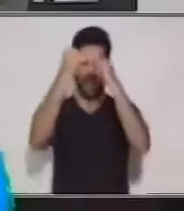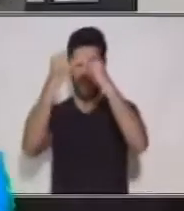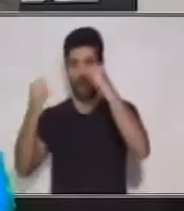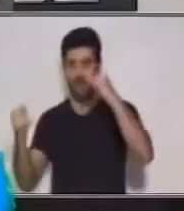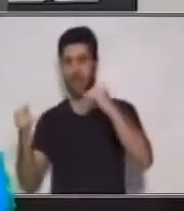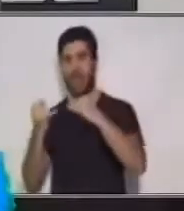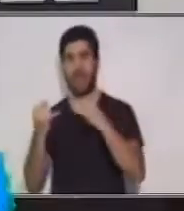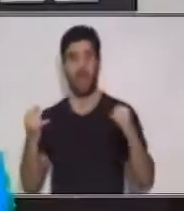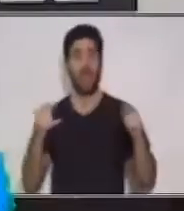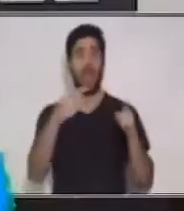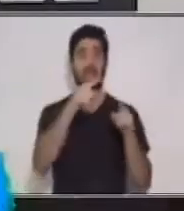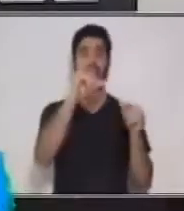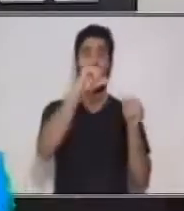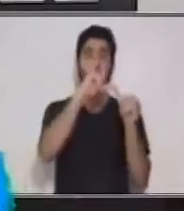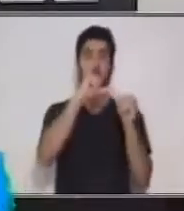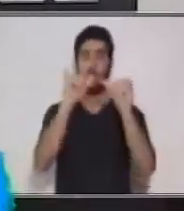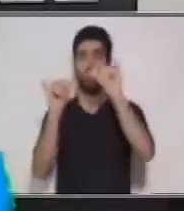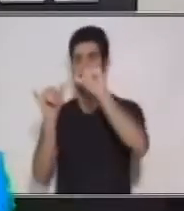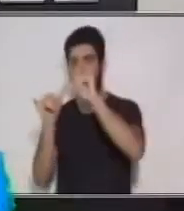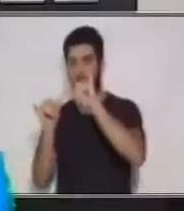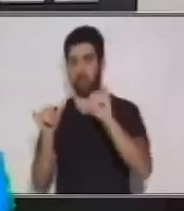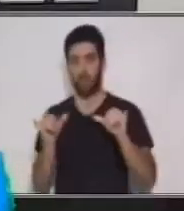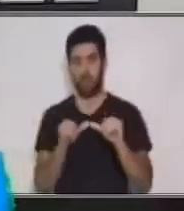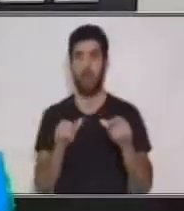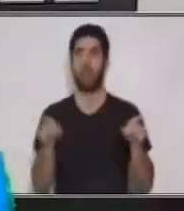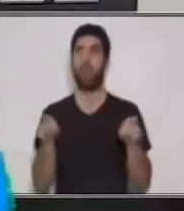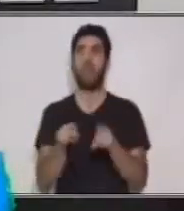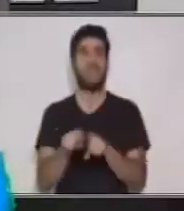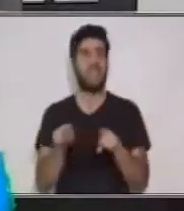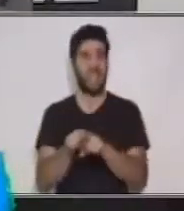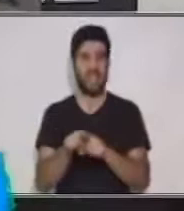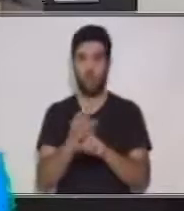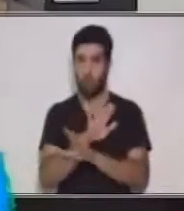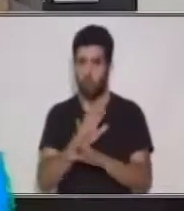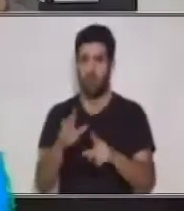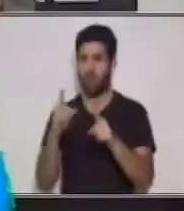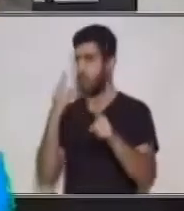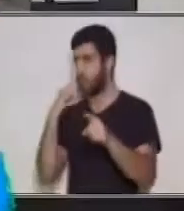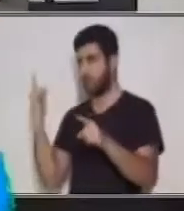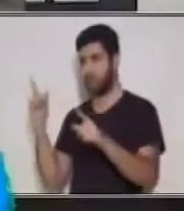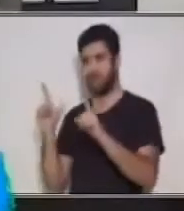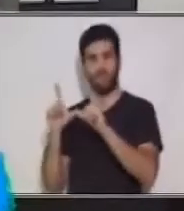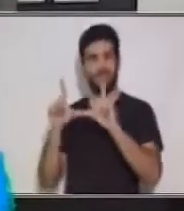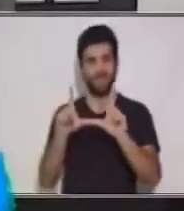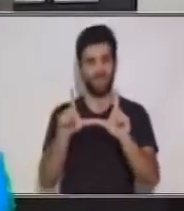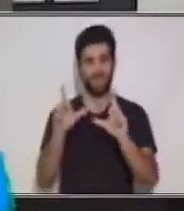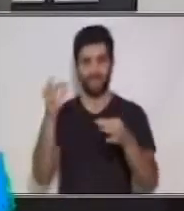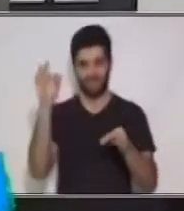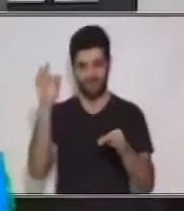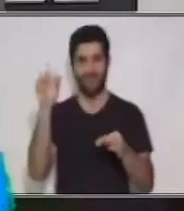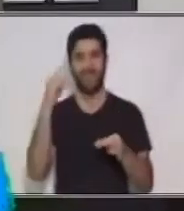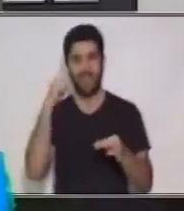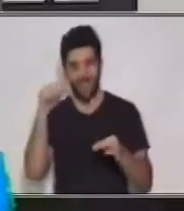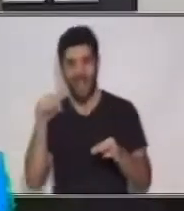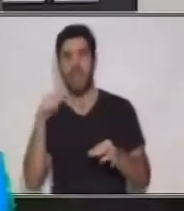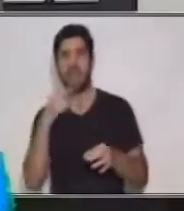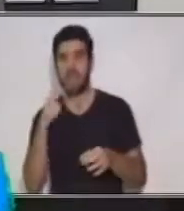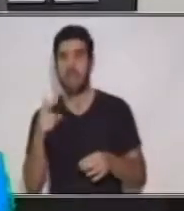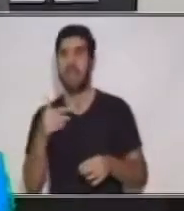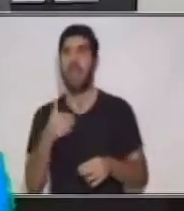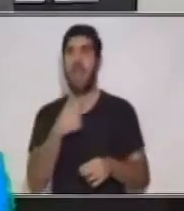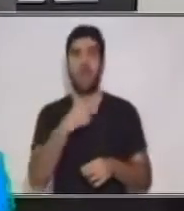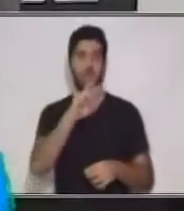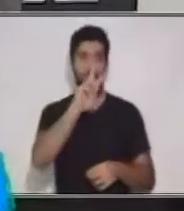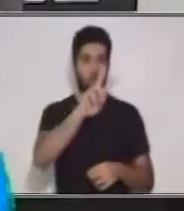del mismo tamaño, como podemos observar en esta imagen. Tenemos acá un triángulo que ejemplifica que aquí tiene 2